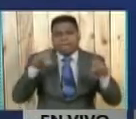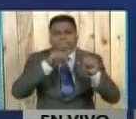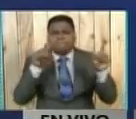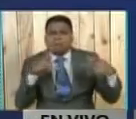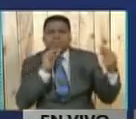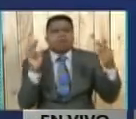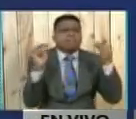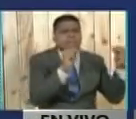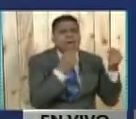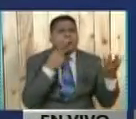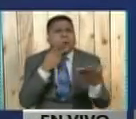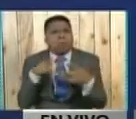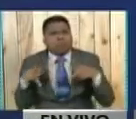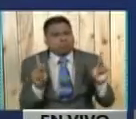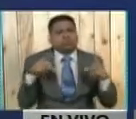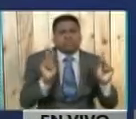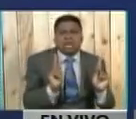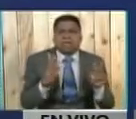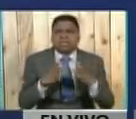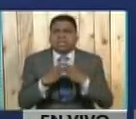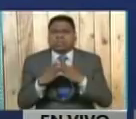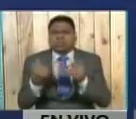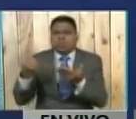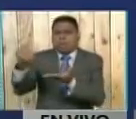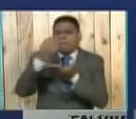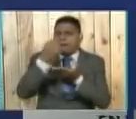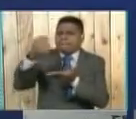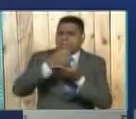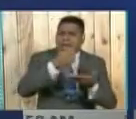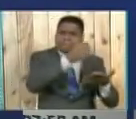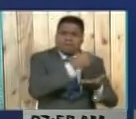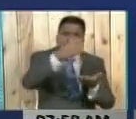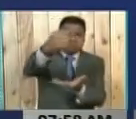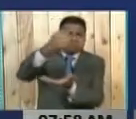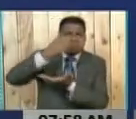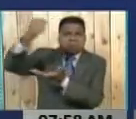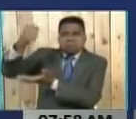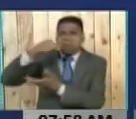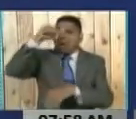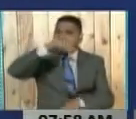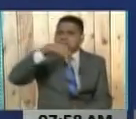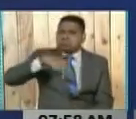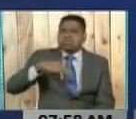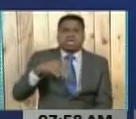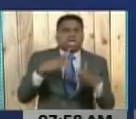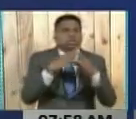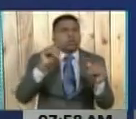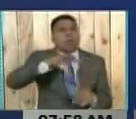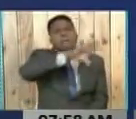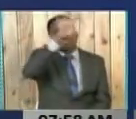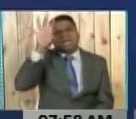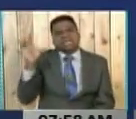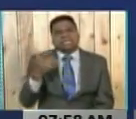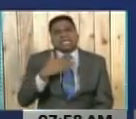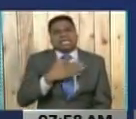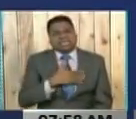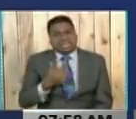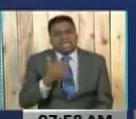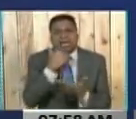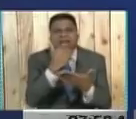las oportunidades de inversión para todas aquellas empresas, para todos aquellos países que quieran llegar a Venezuela